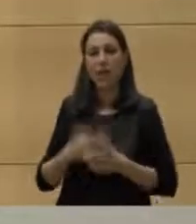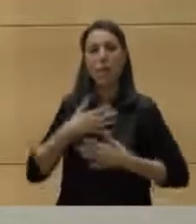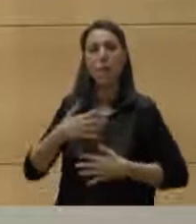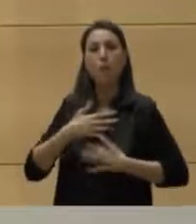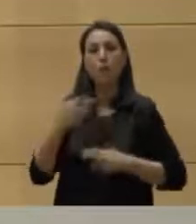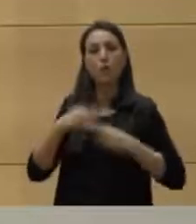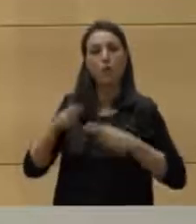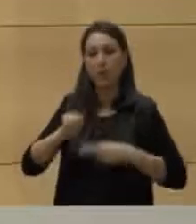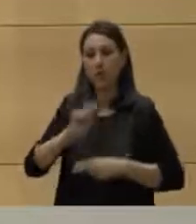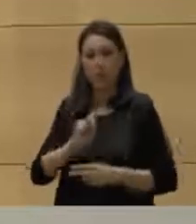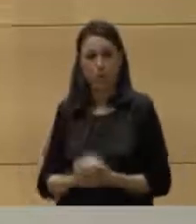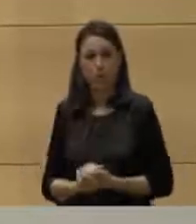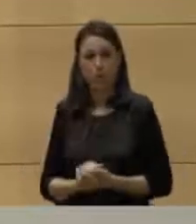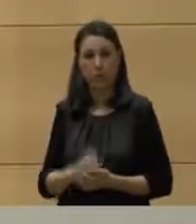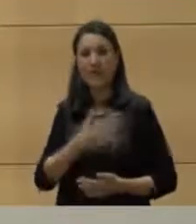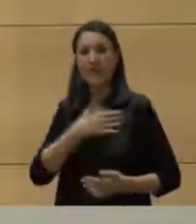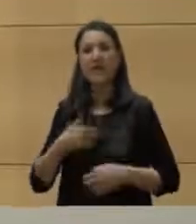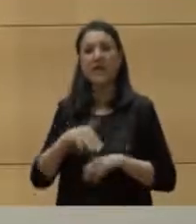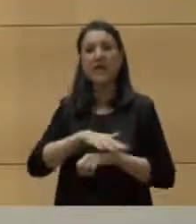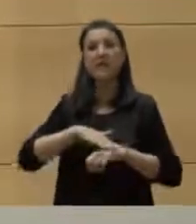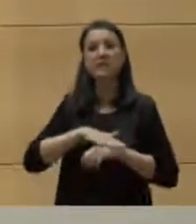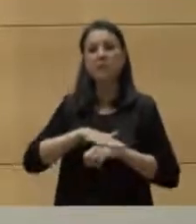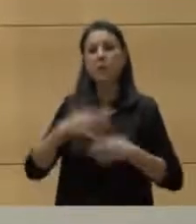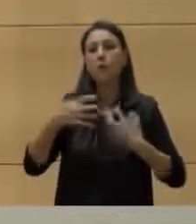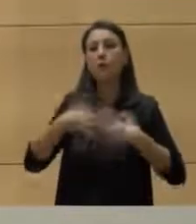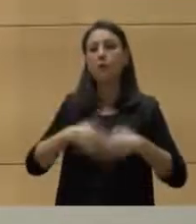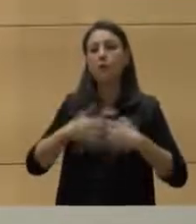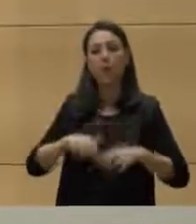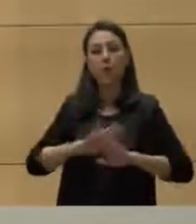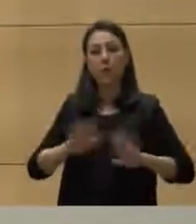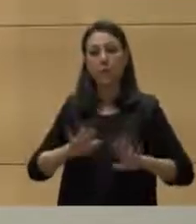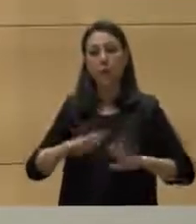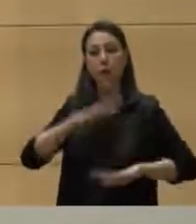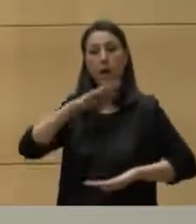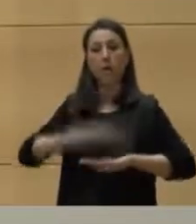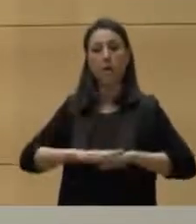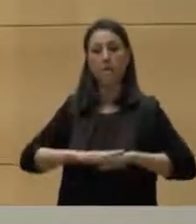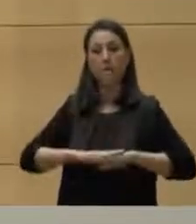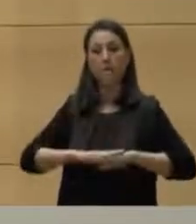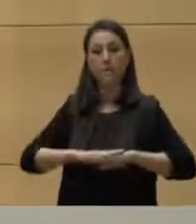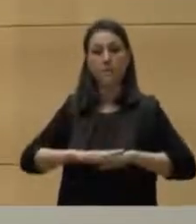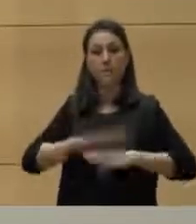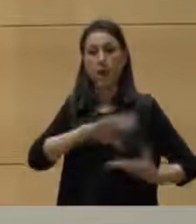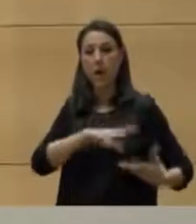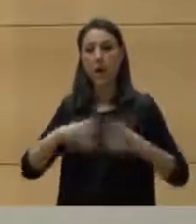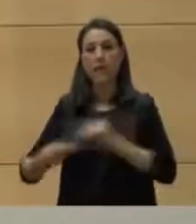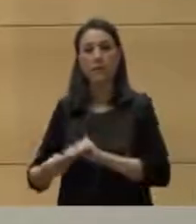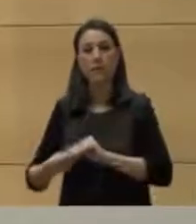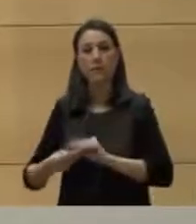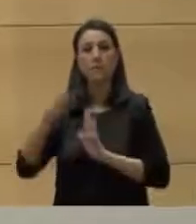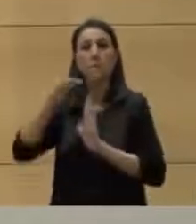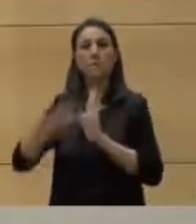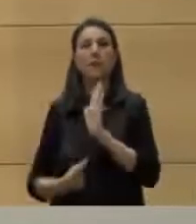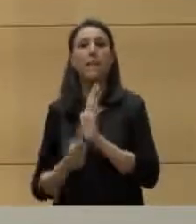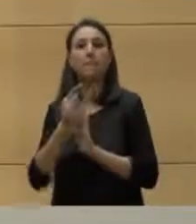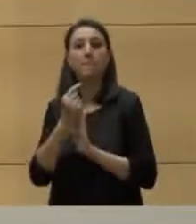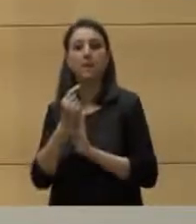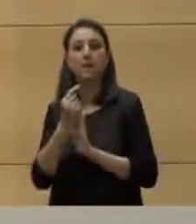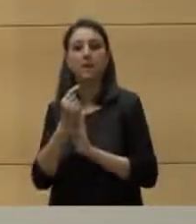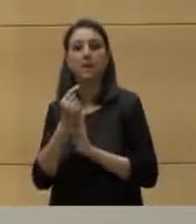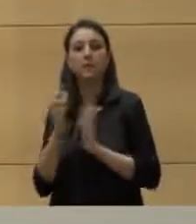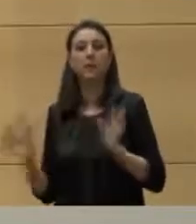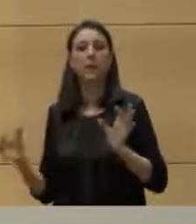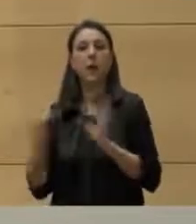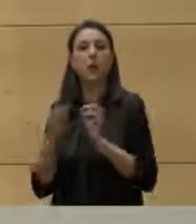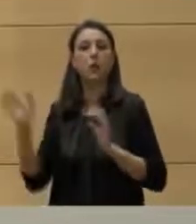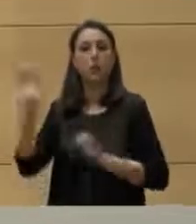política, sino quieren estados funcionarios que apliquen las medidas de la Unión Europea. Y en este sentido, un estado será más